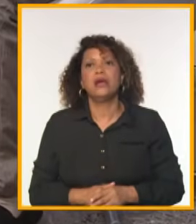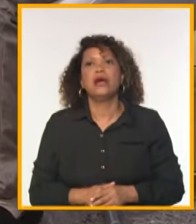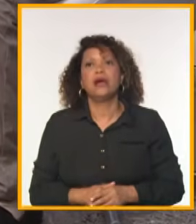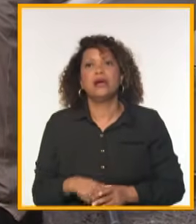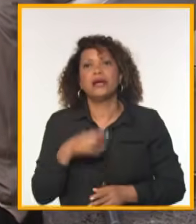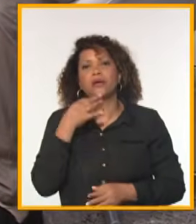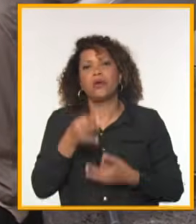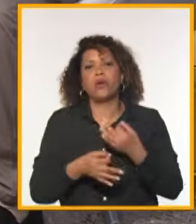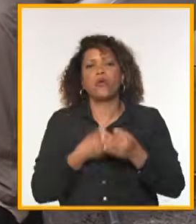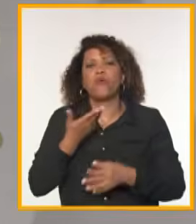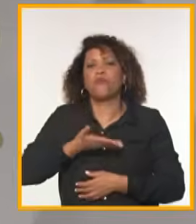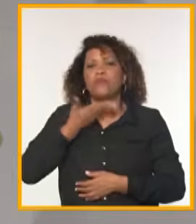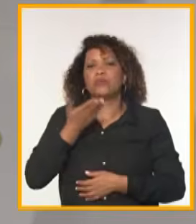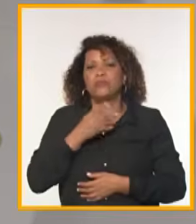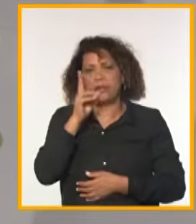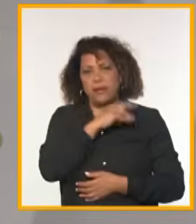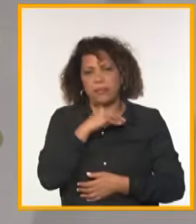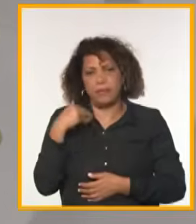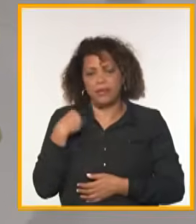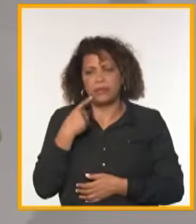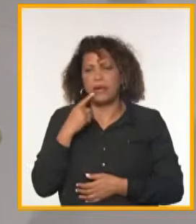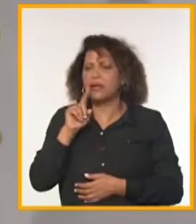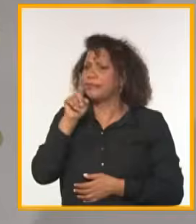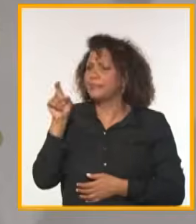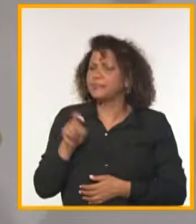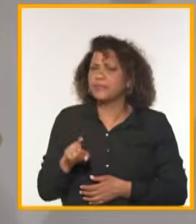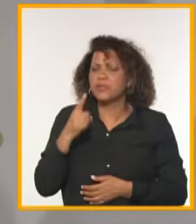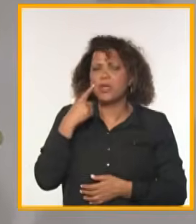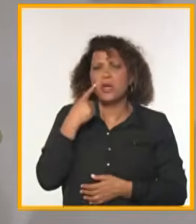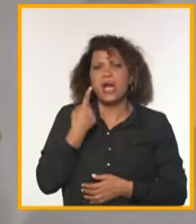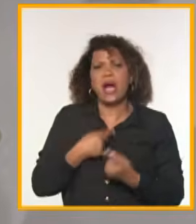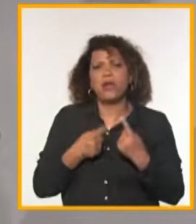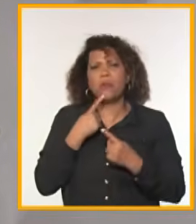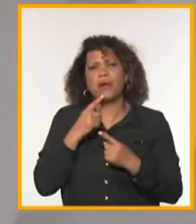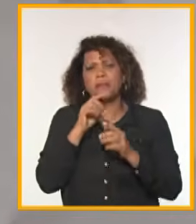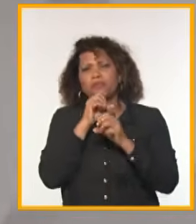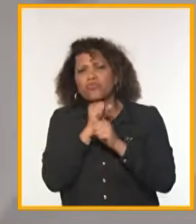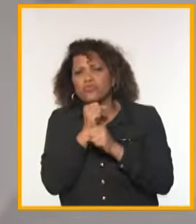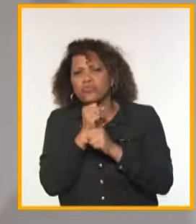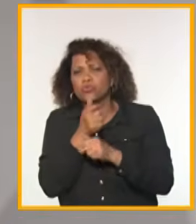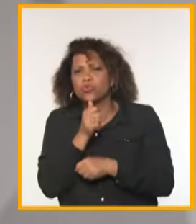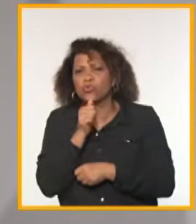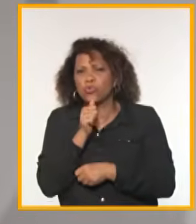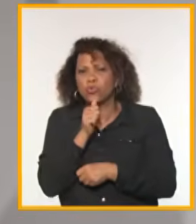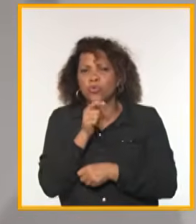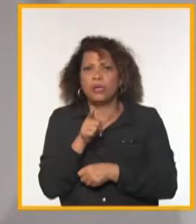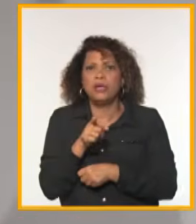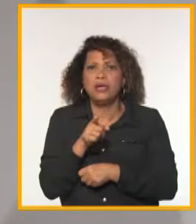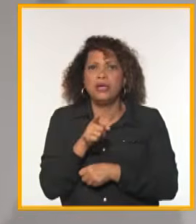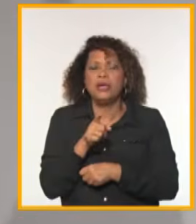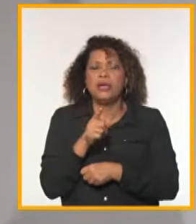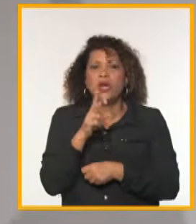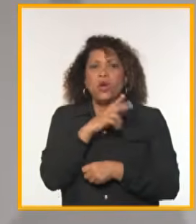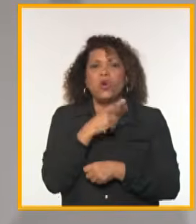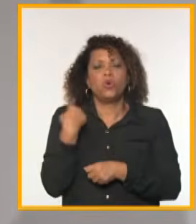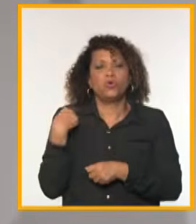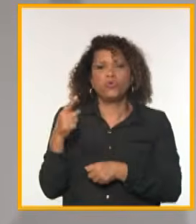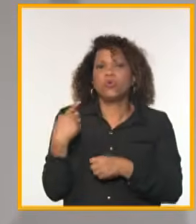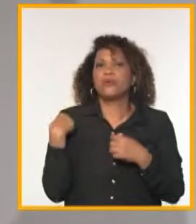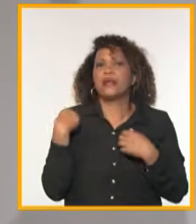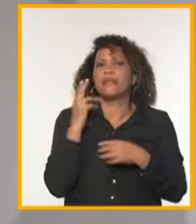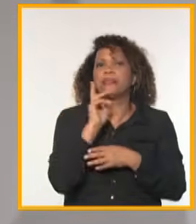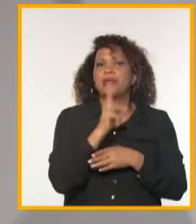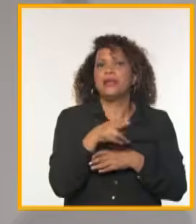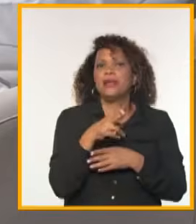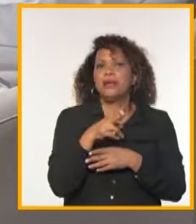un médico. Ahora, sí. Jorge, hay una cosa que para mí es un misterio. Jorge dirige el hospital del instituto. Ajá.